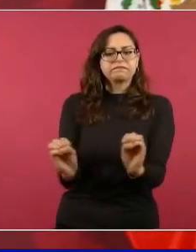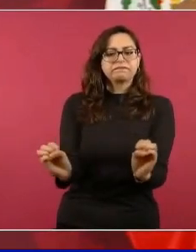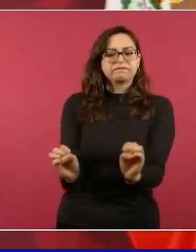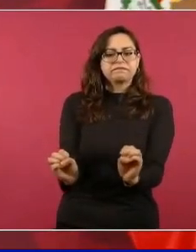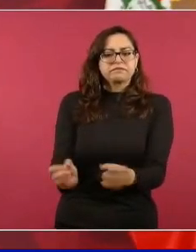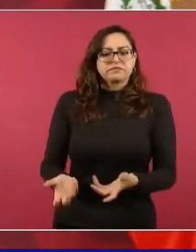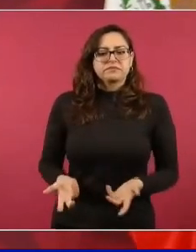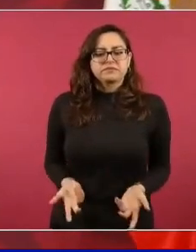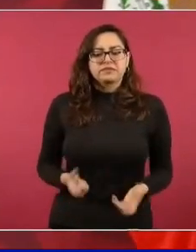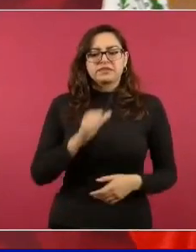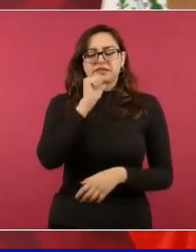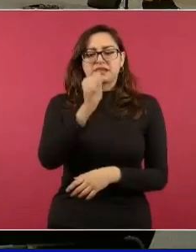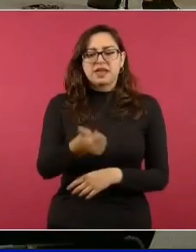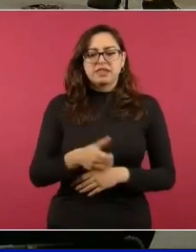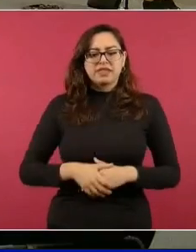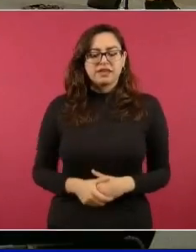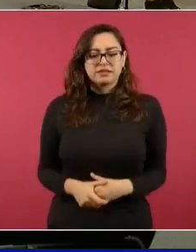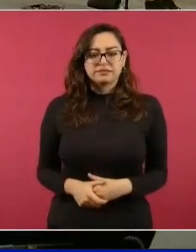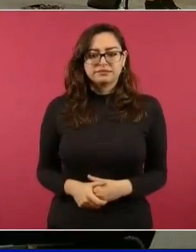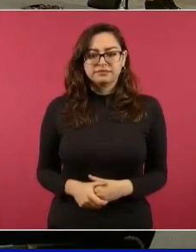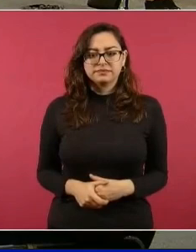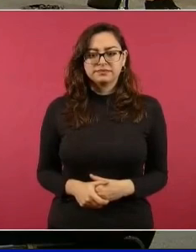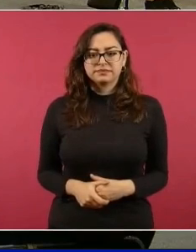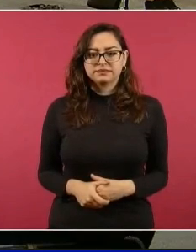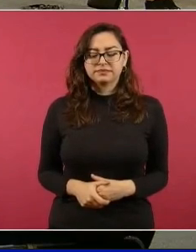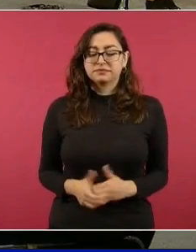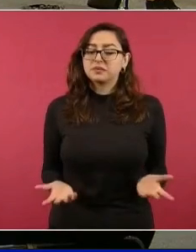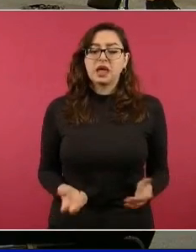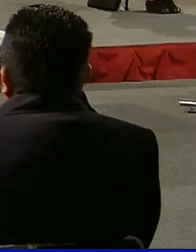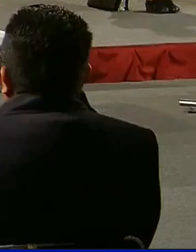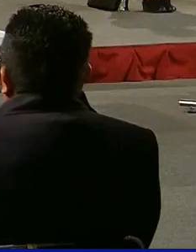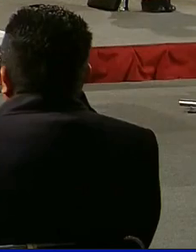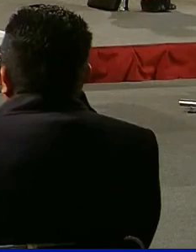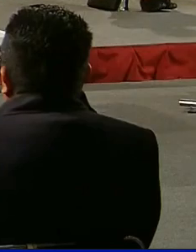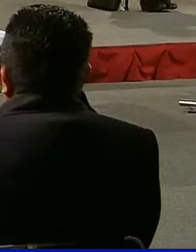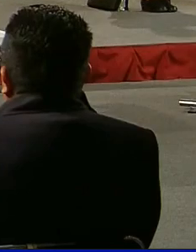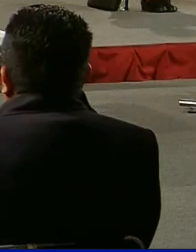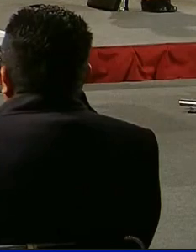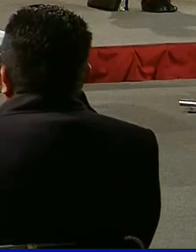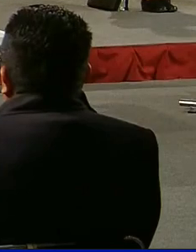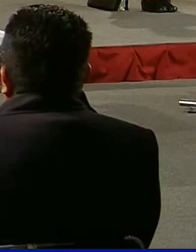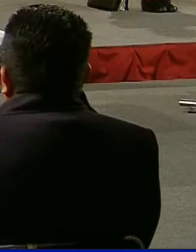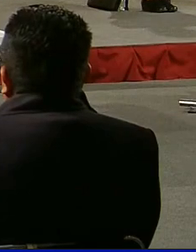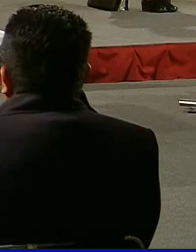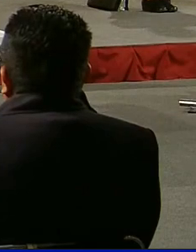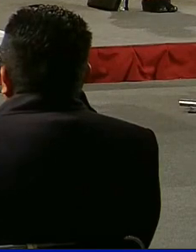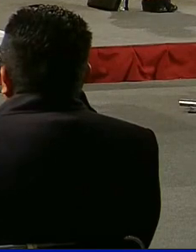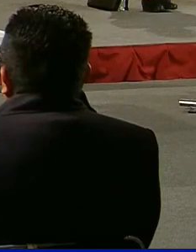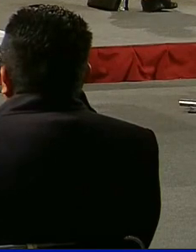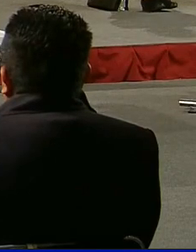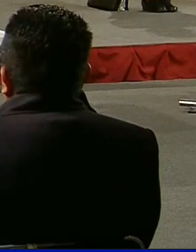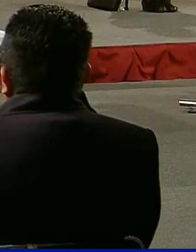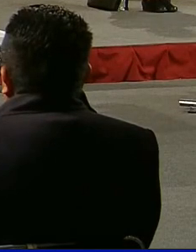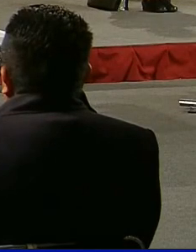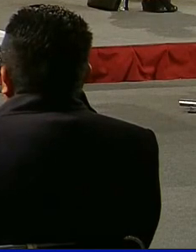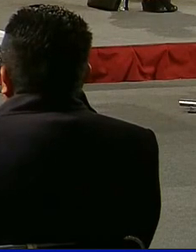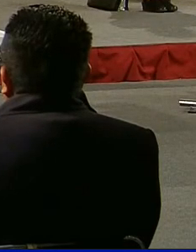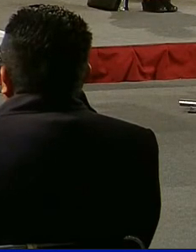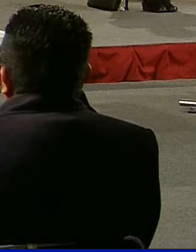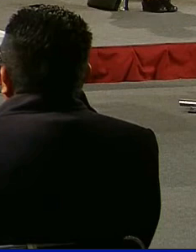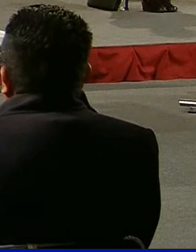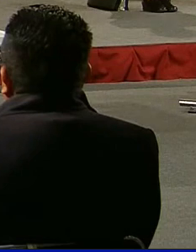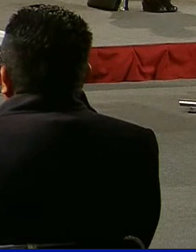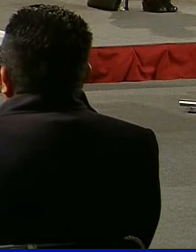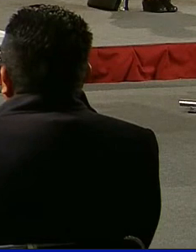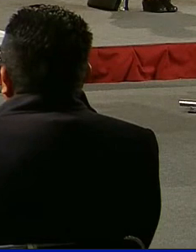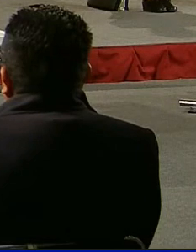Sí, nos Entonces, queda claro. eso es lo único que hay que cuidar. Y puedo hablar de